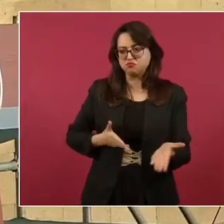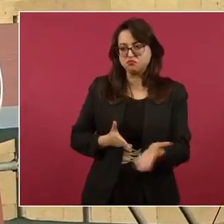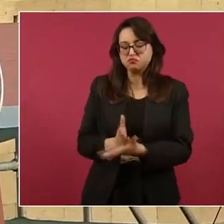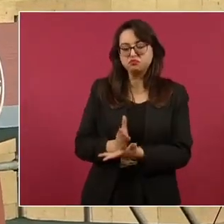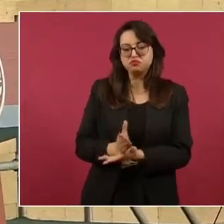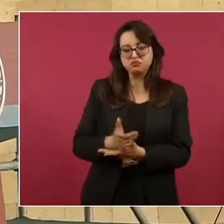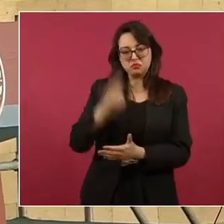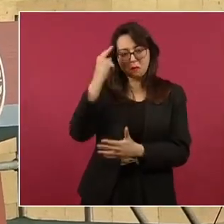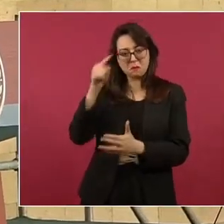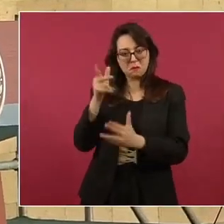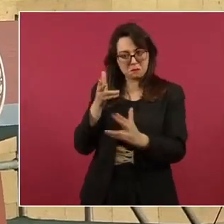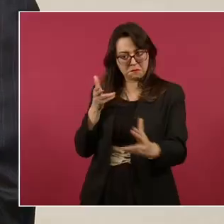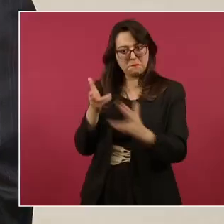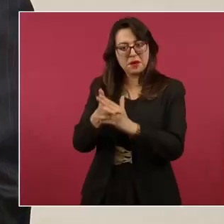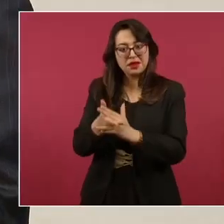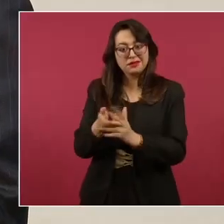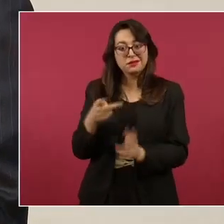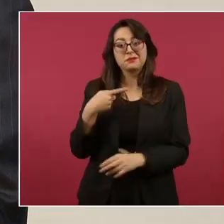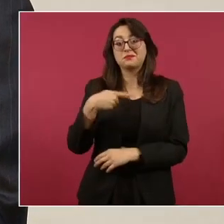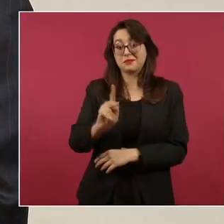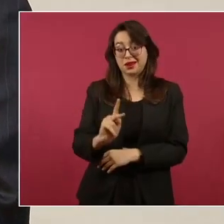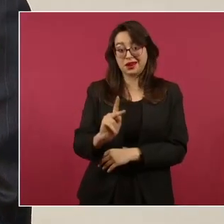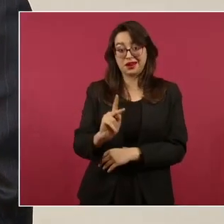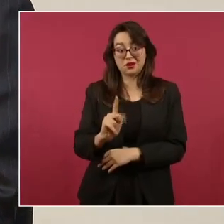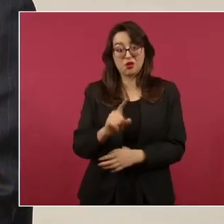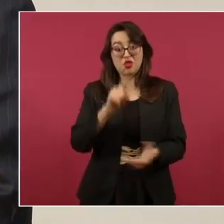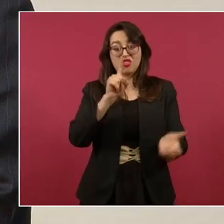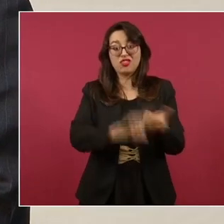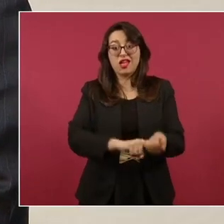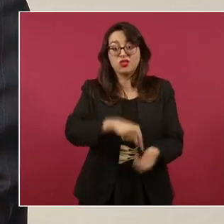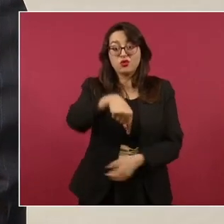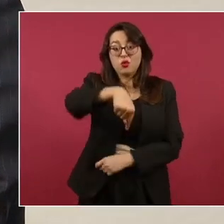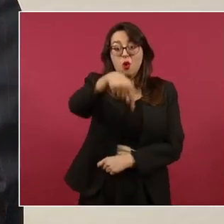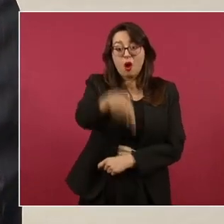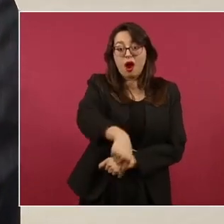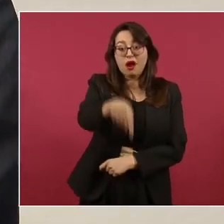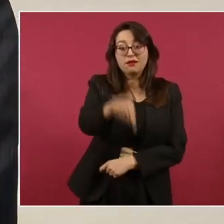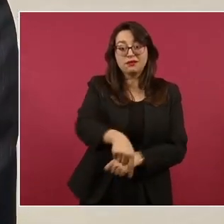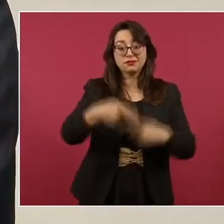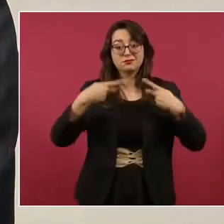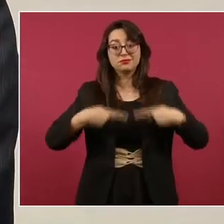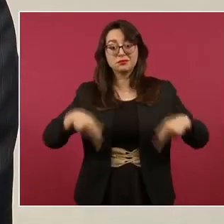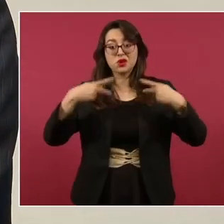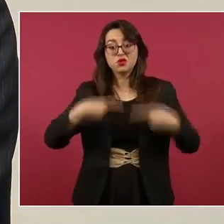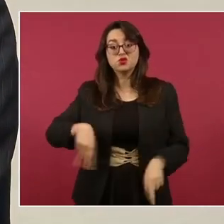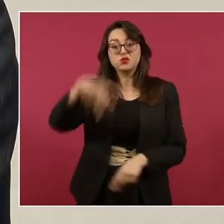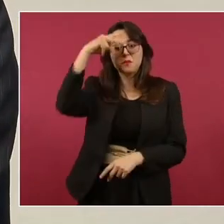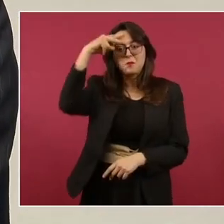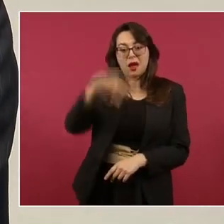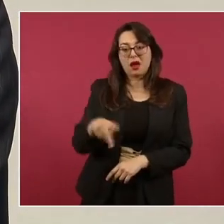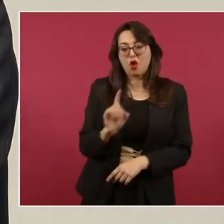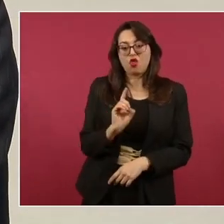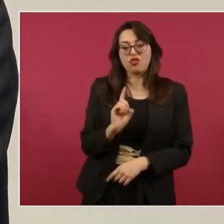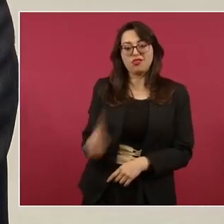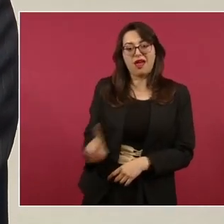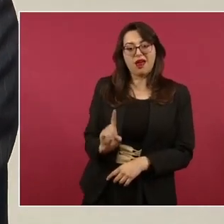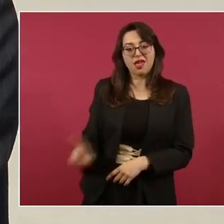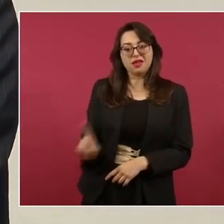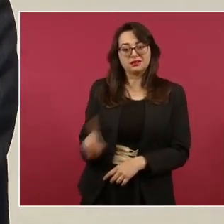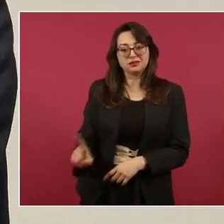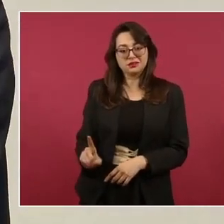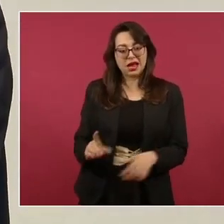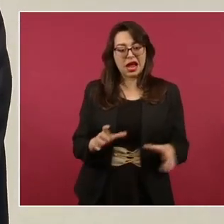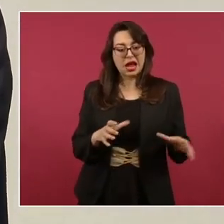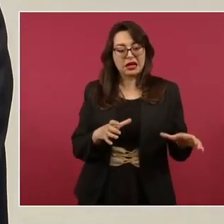cabo por grupos internos de la derecha que previamente habían promovido una campaña